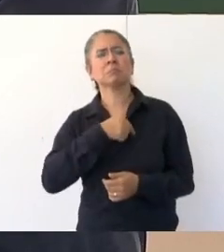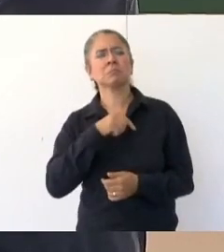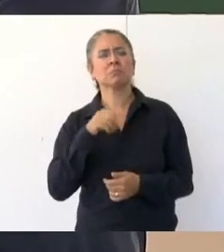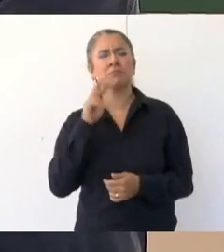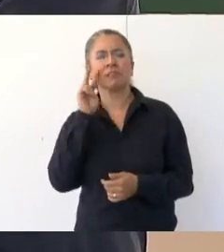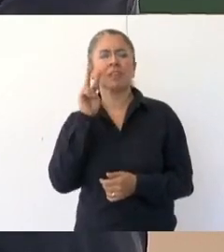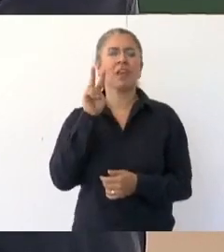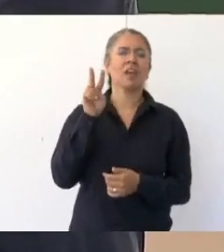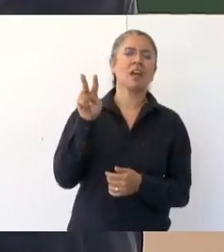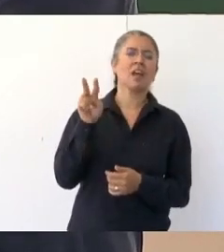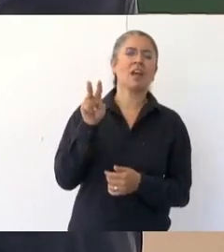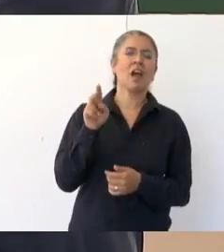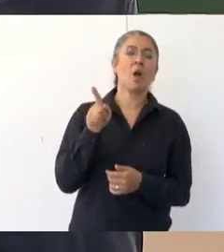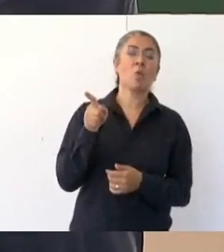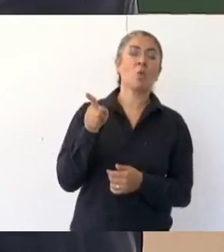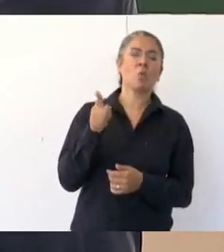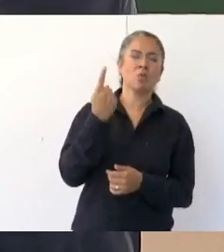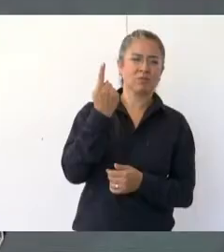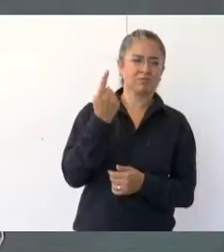una